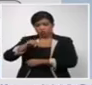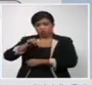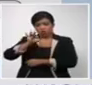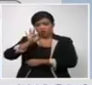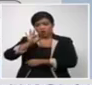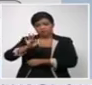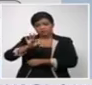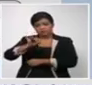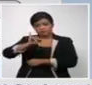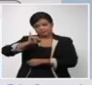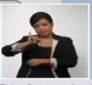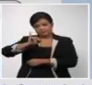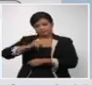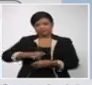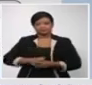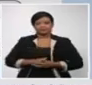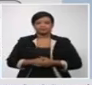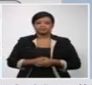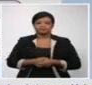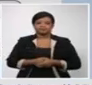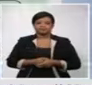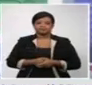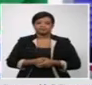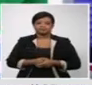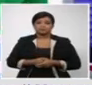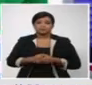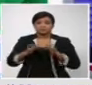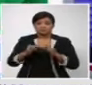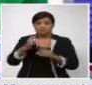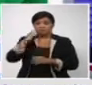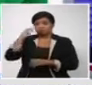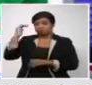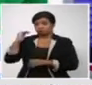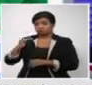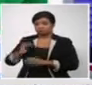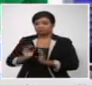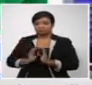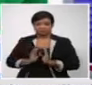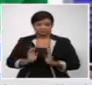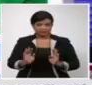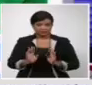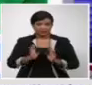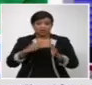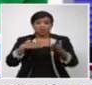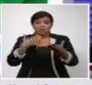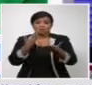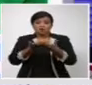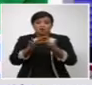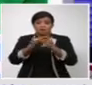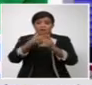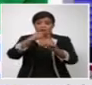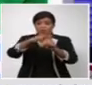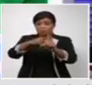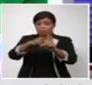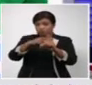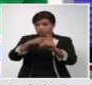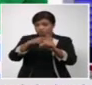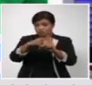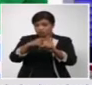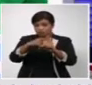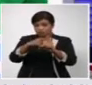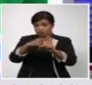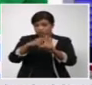1,86%. Ahí la positividad de las muestras, que es un indicador que se mide y que también